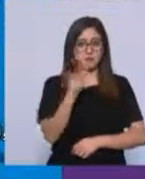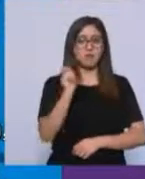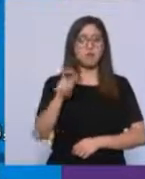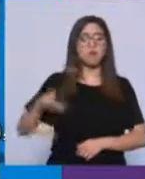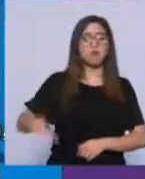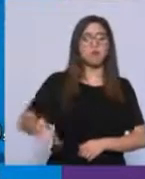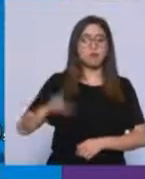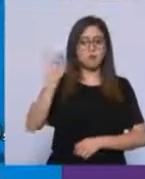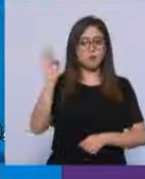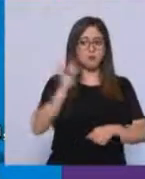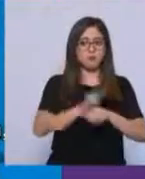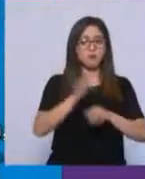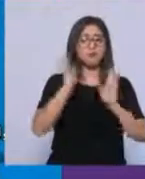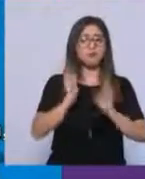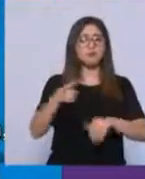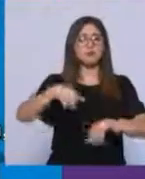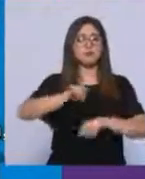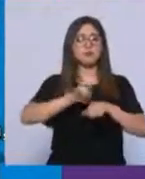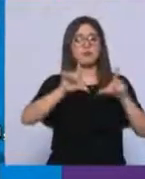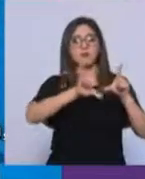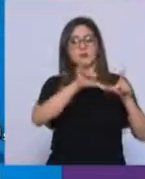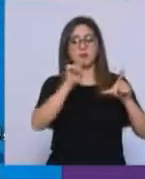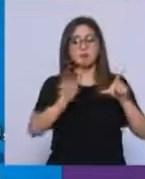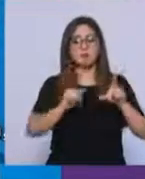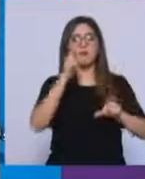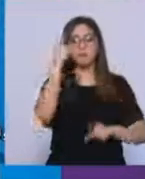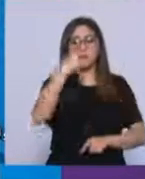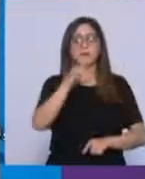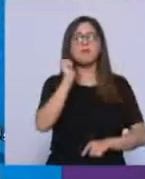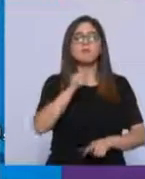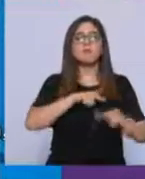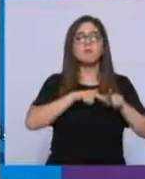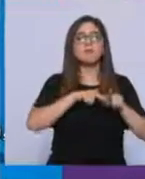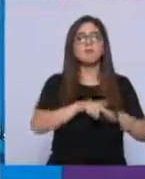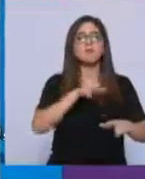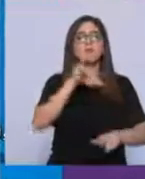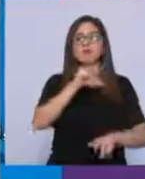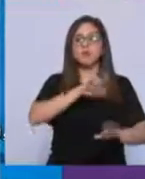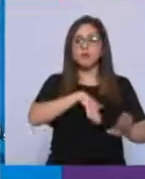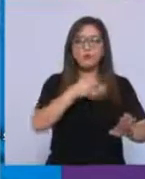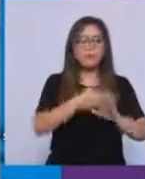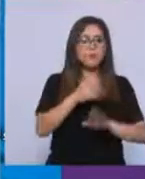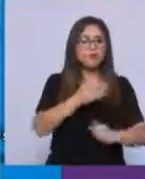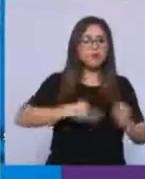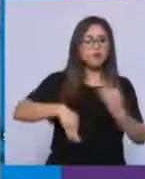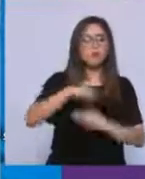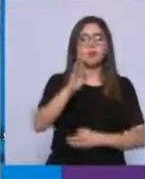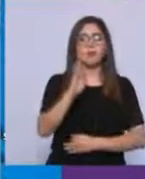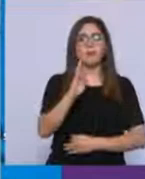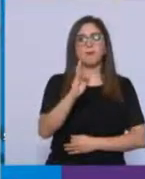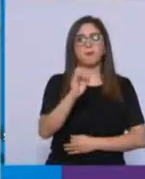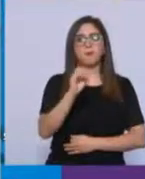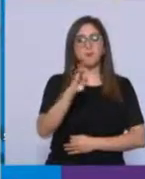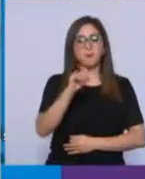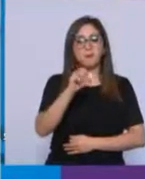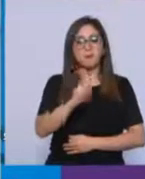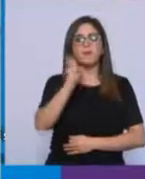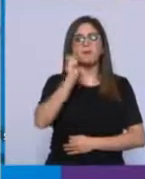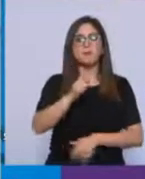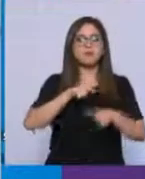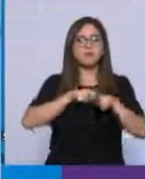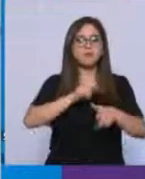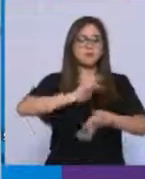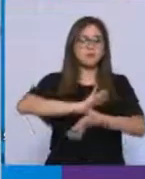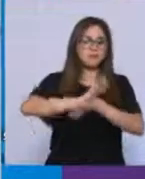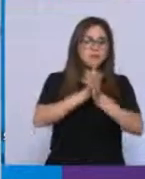gobierno federal lo haya decretado como el Día Nacional para luchar contra todas las fobias ocasionadas por la discriminación